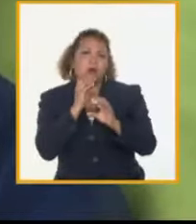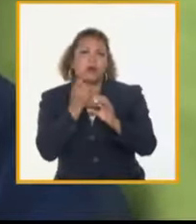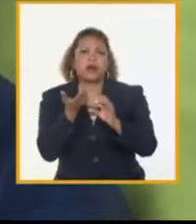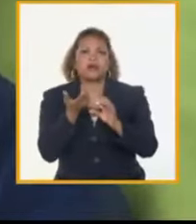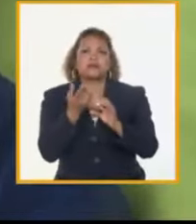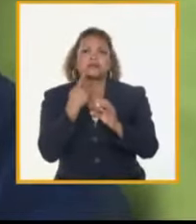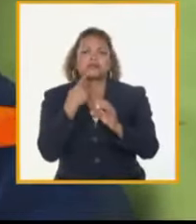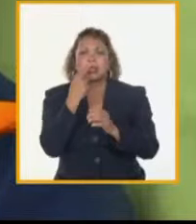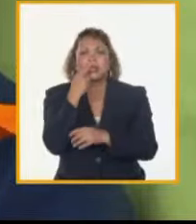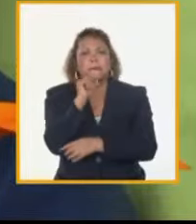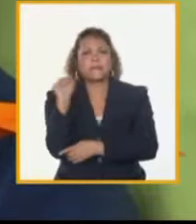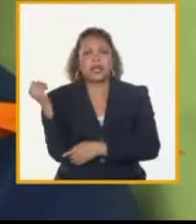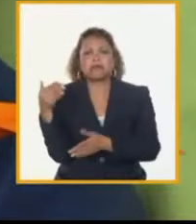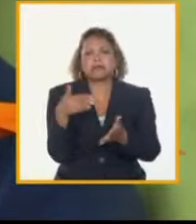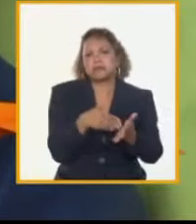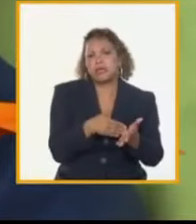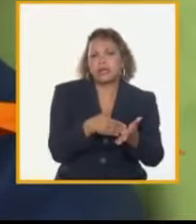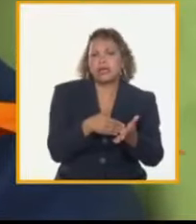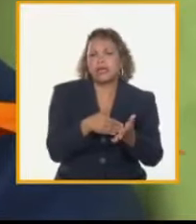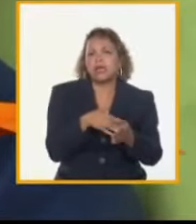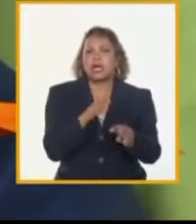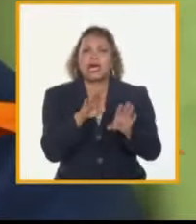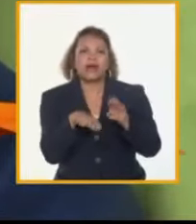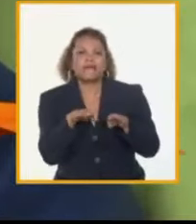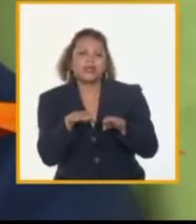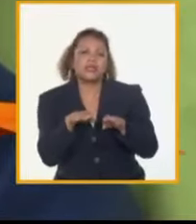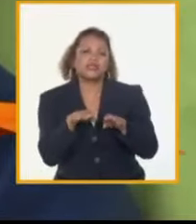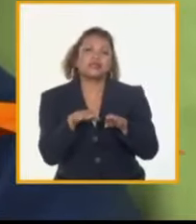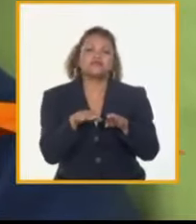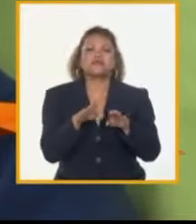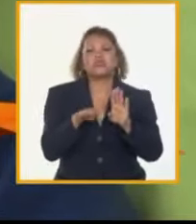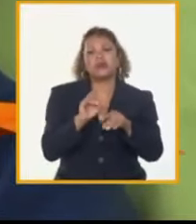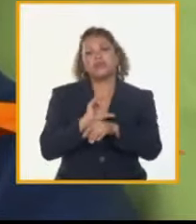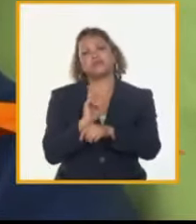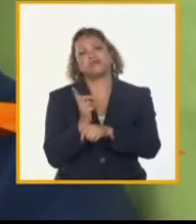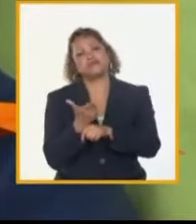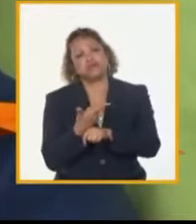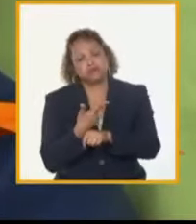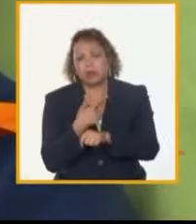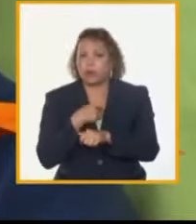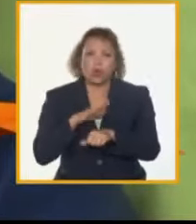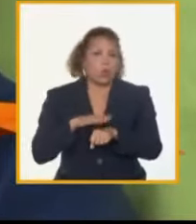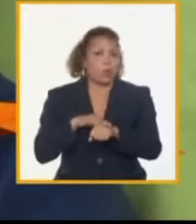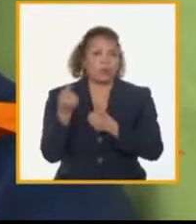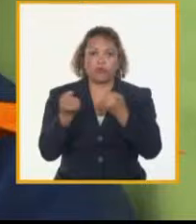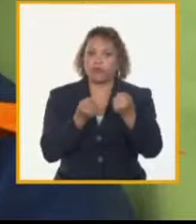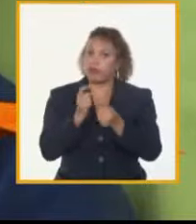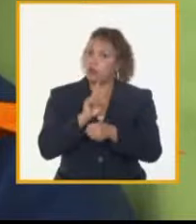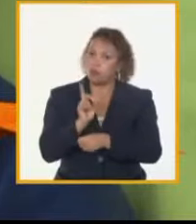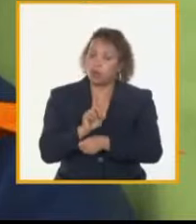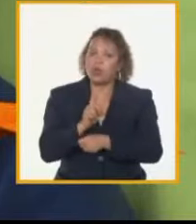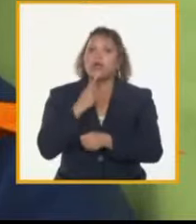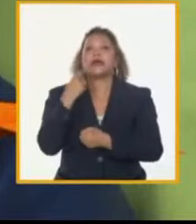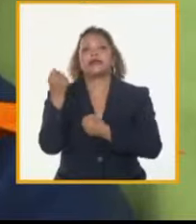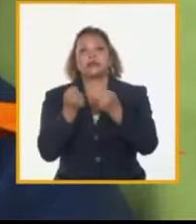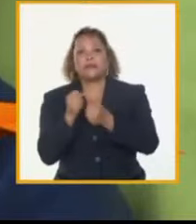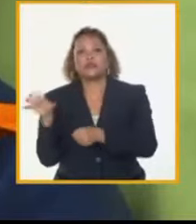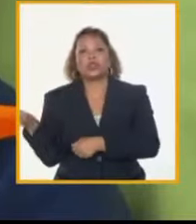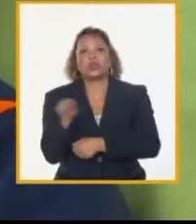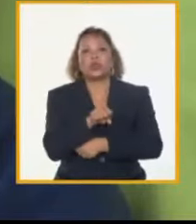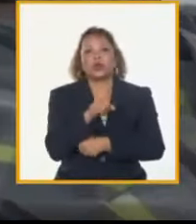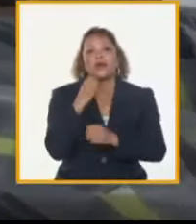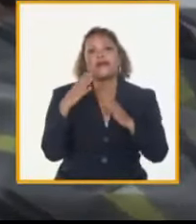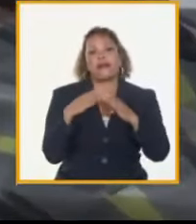llega temprano aquí, a veces. Hay veces que se demora, pero no por él. Es por el transporte que nos recoge a nosotros en la